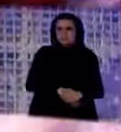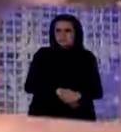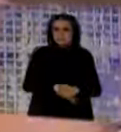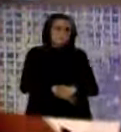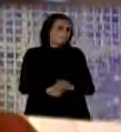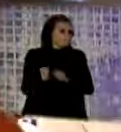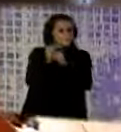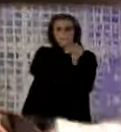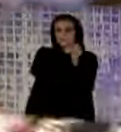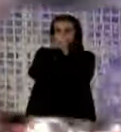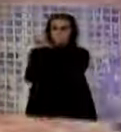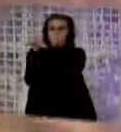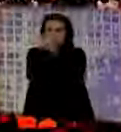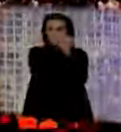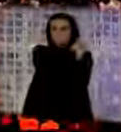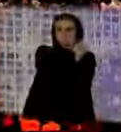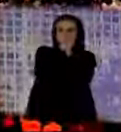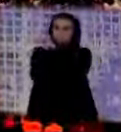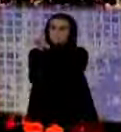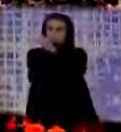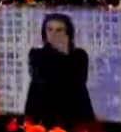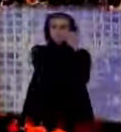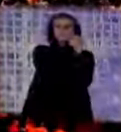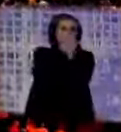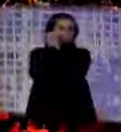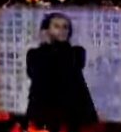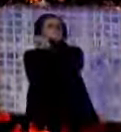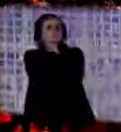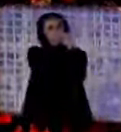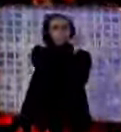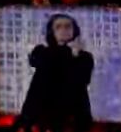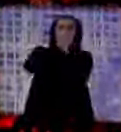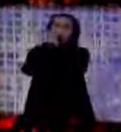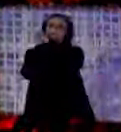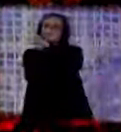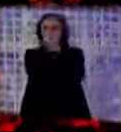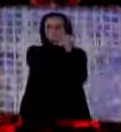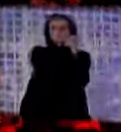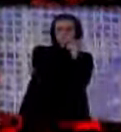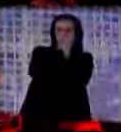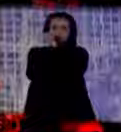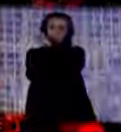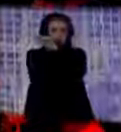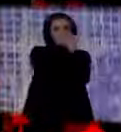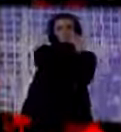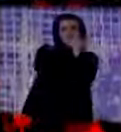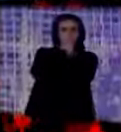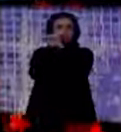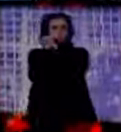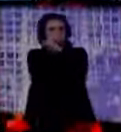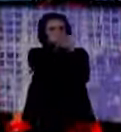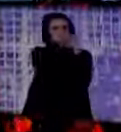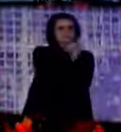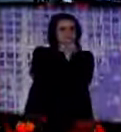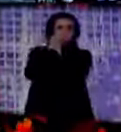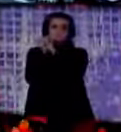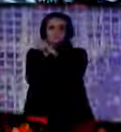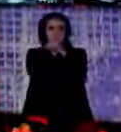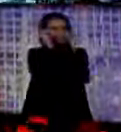será Bueno nos desplazamos Ahora hasta el inemi hablamos con un padre de familia que está hace 25